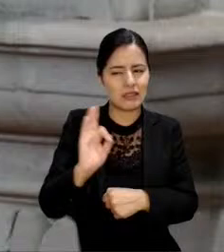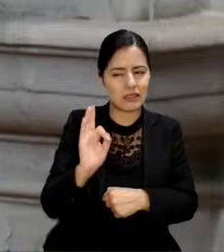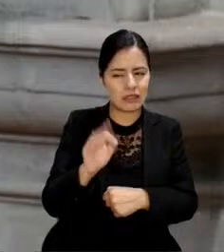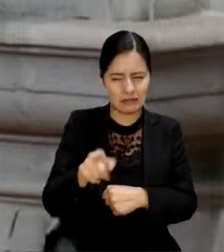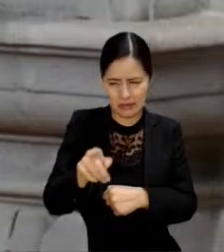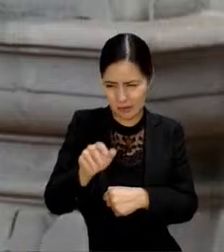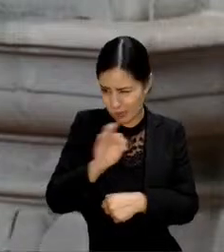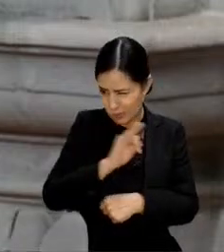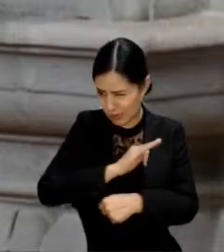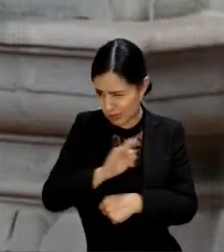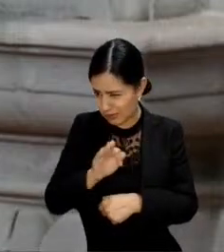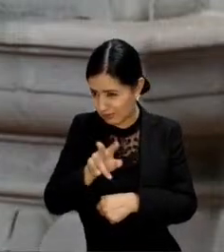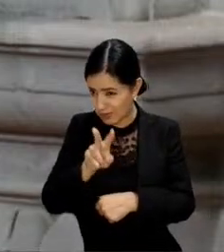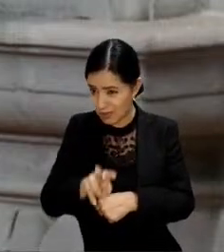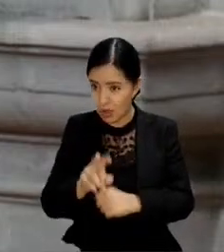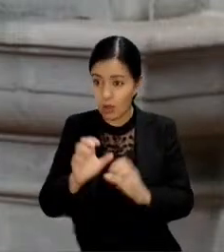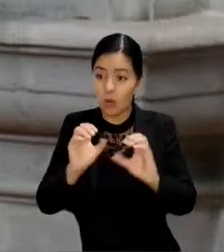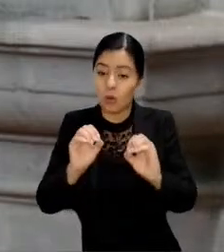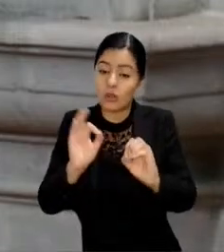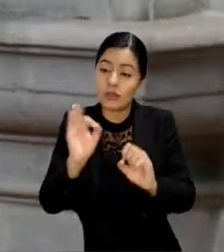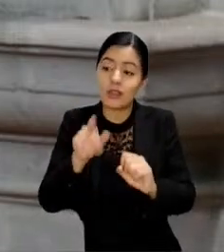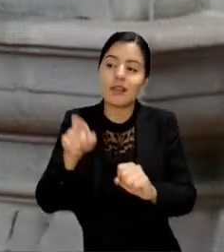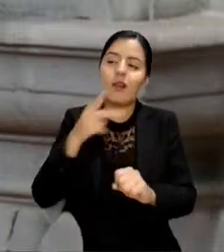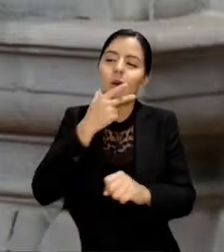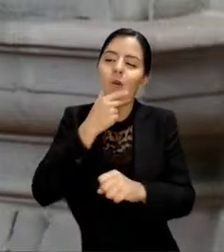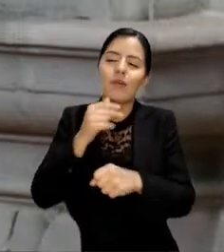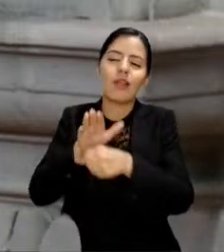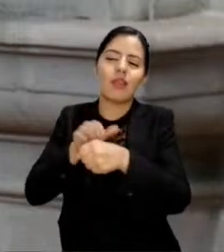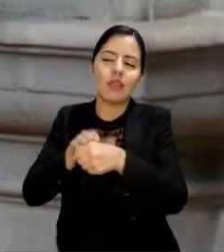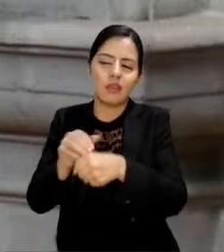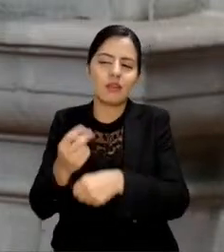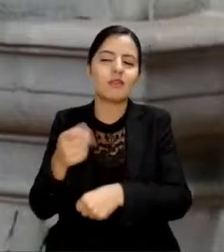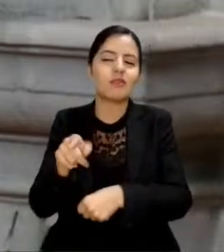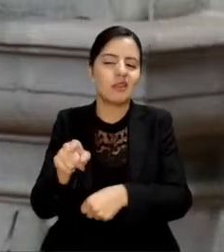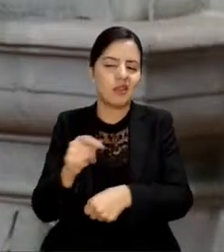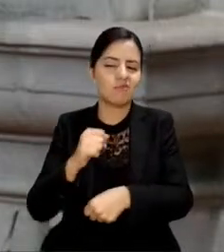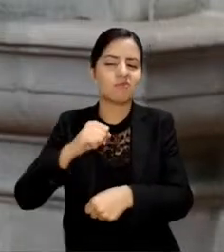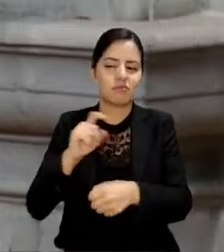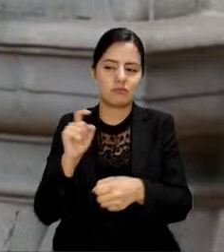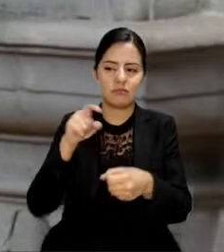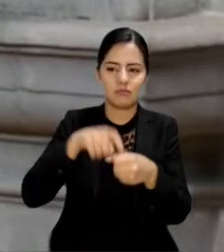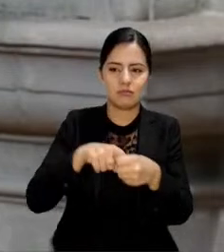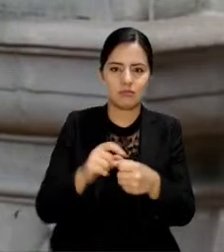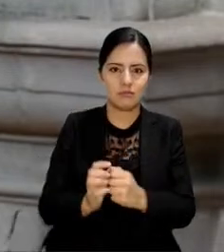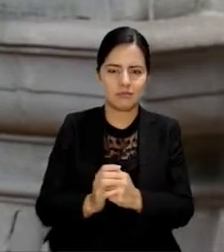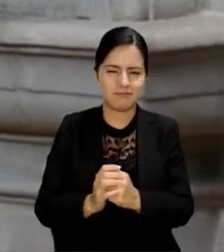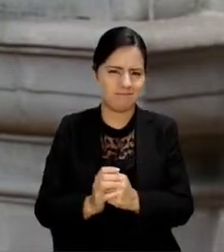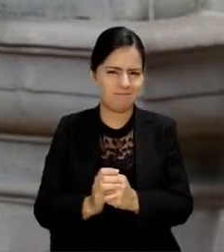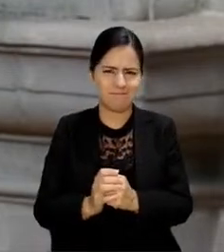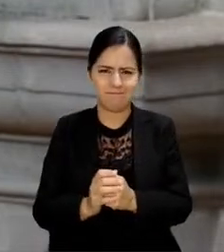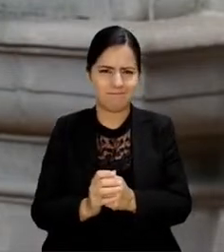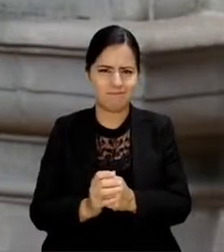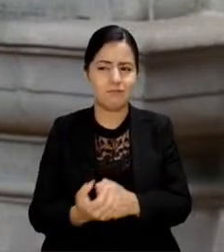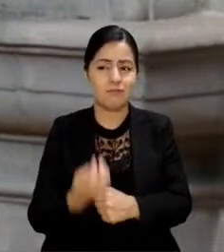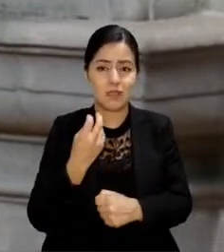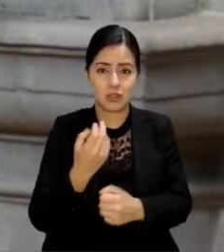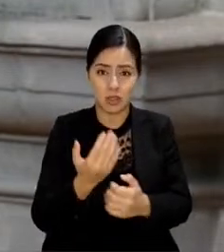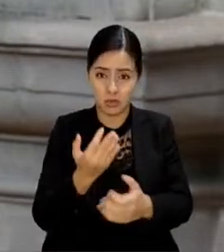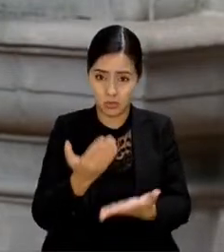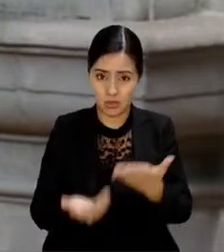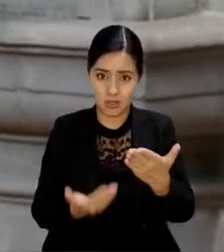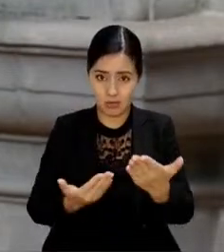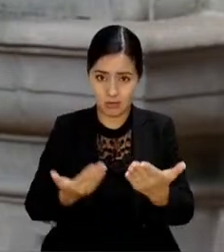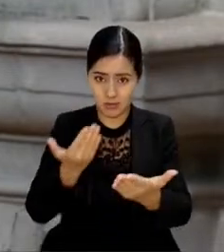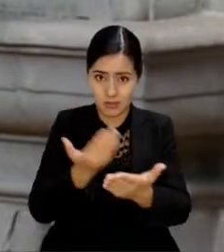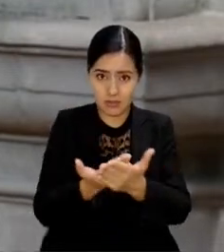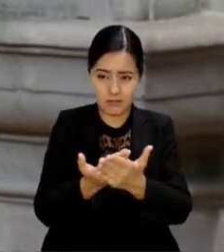por capacidad o por cumplir distintos favores a un hombre. Esta iniciativa honra a todas las mujeres que han luchado